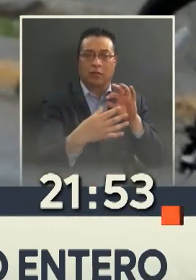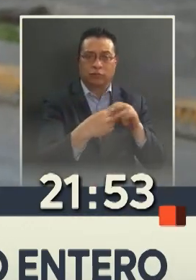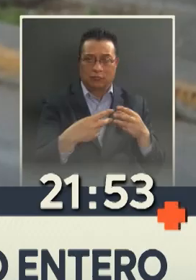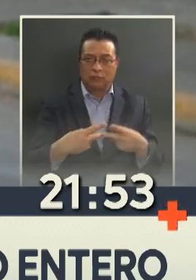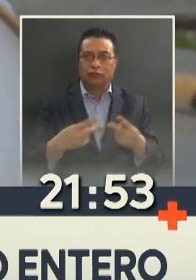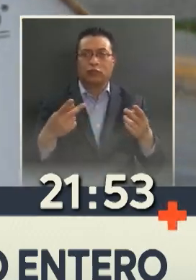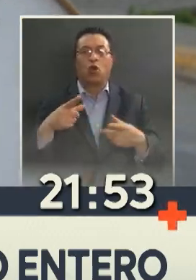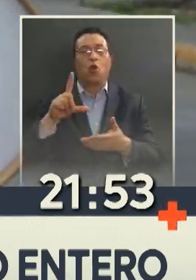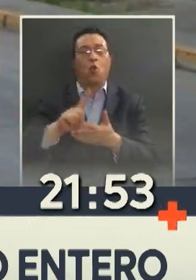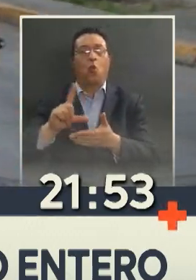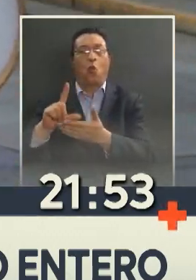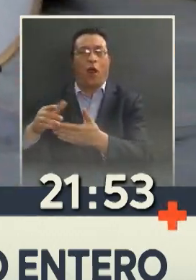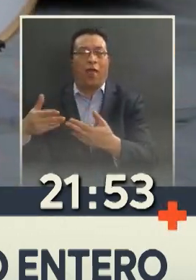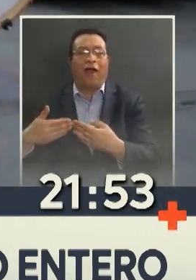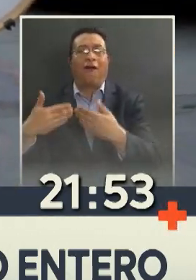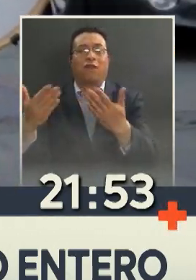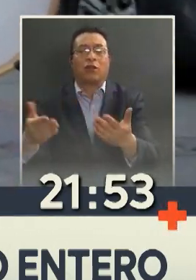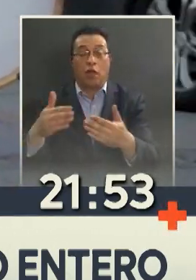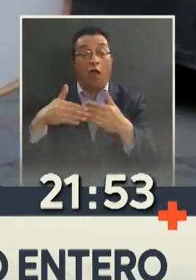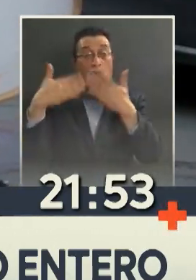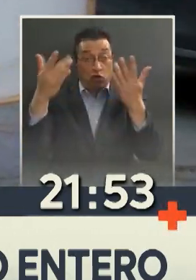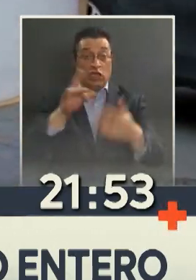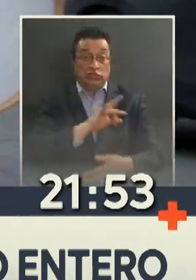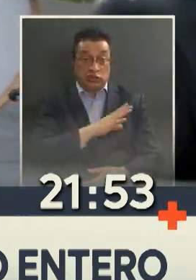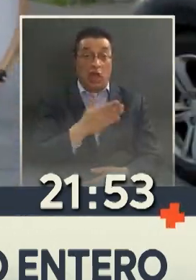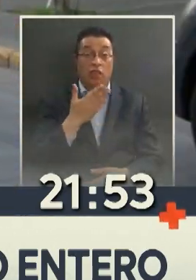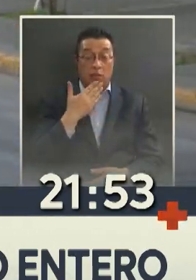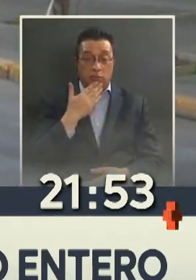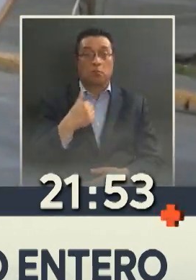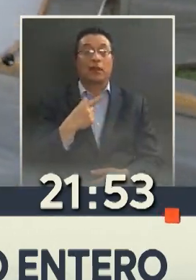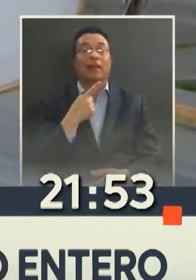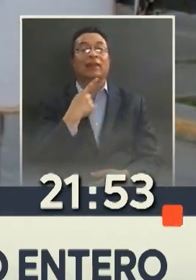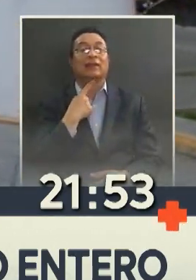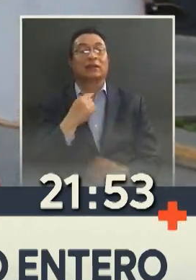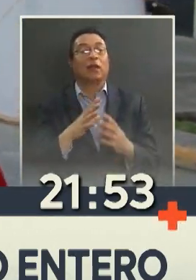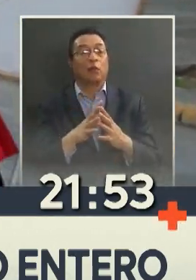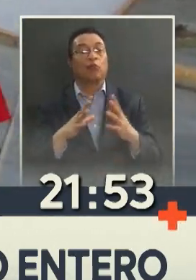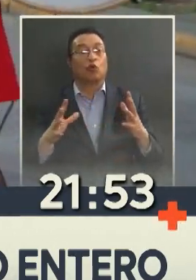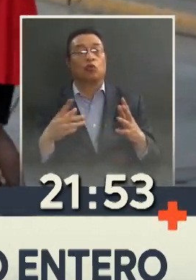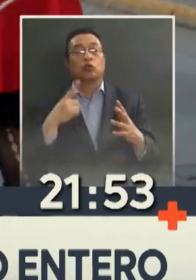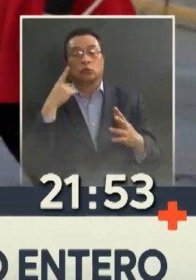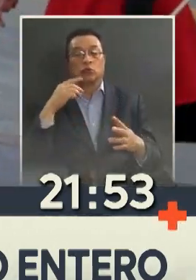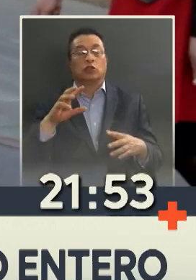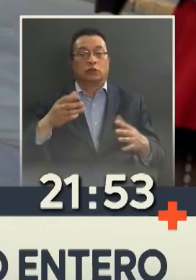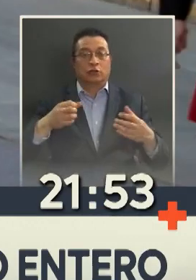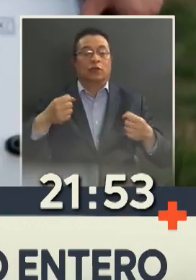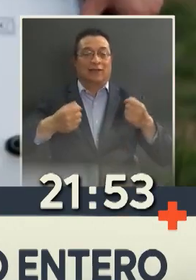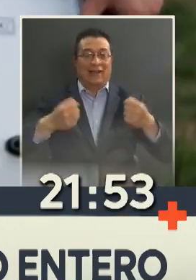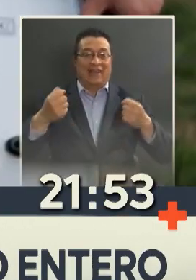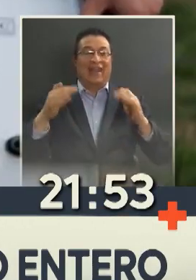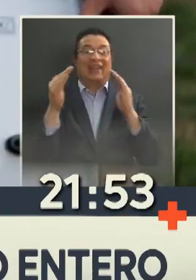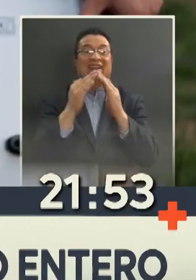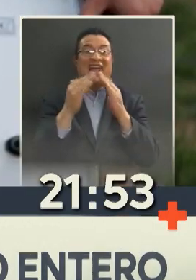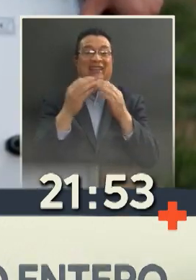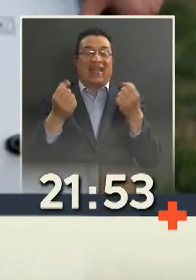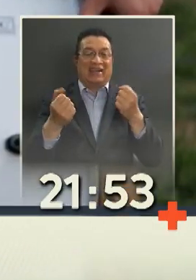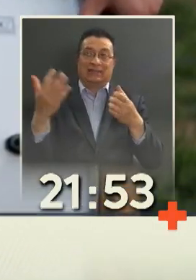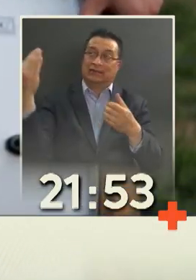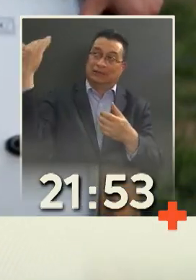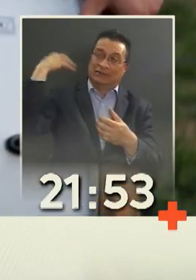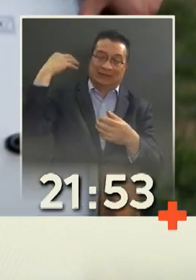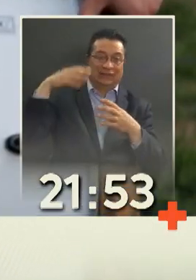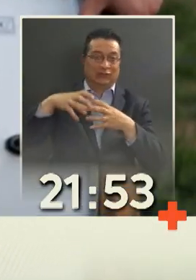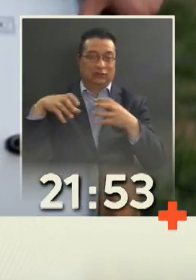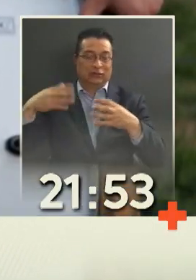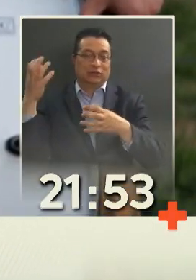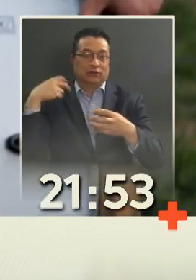público, incluso fuera de Chile. Nos interesaría mucho tener una motorhome y poder viajar por Chile principalmente